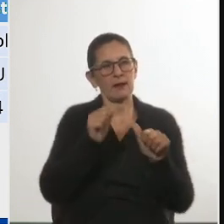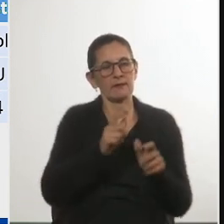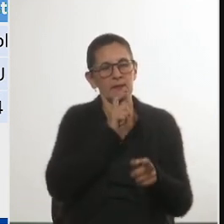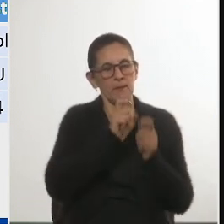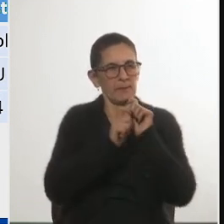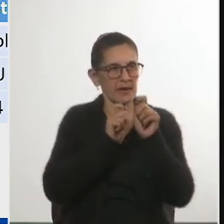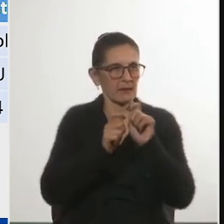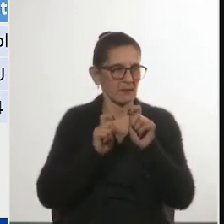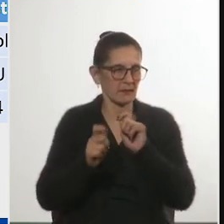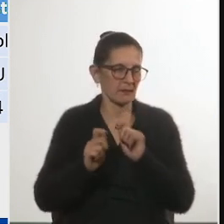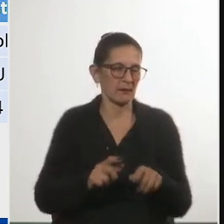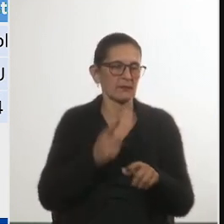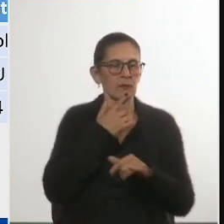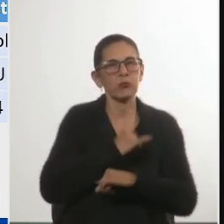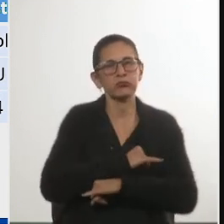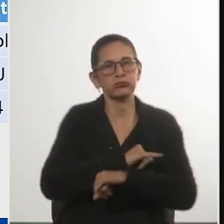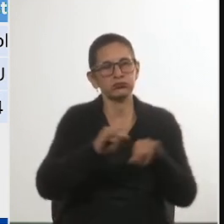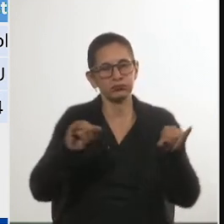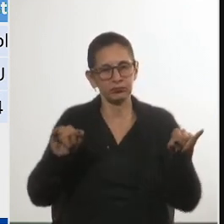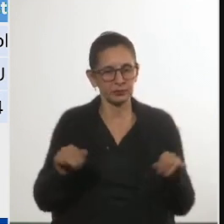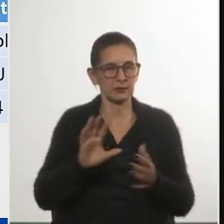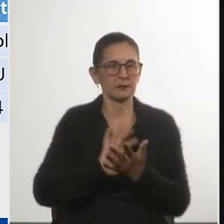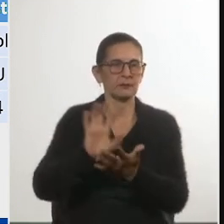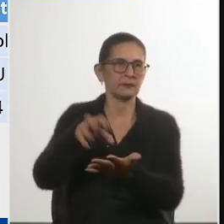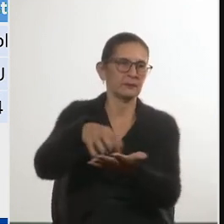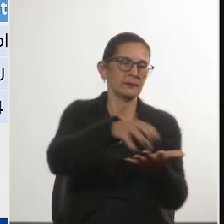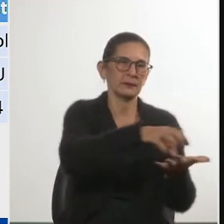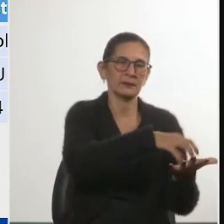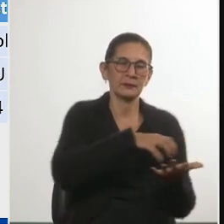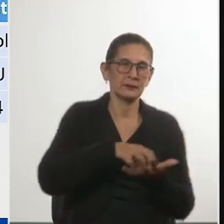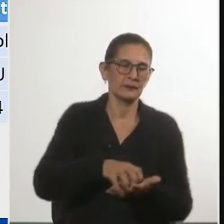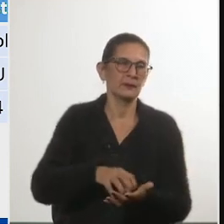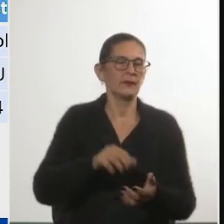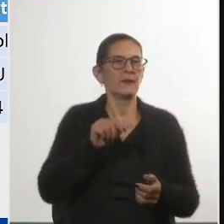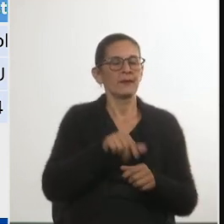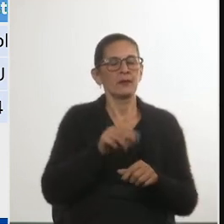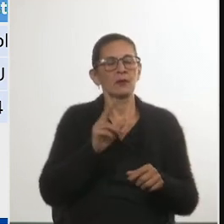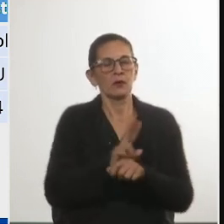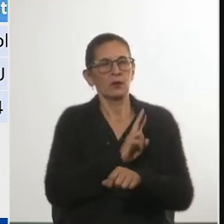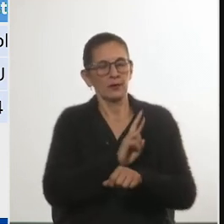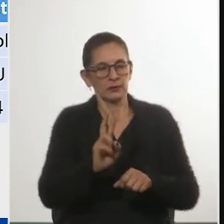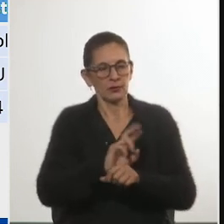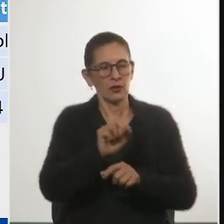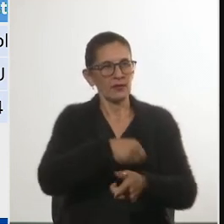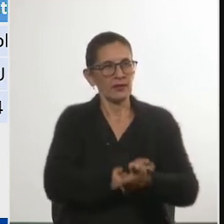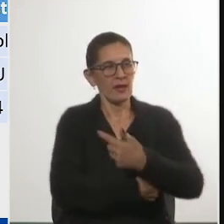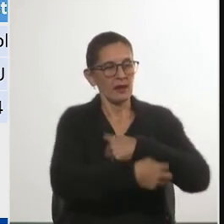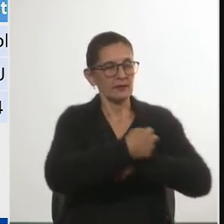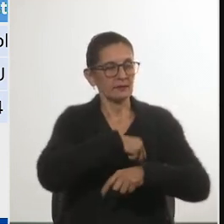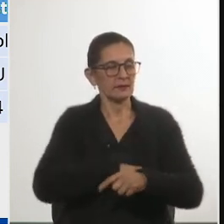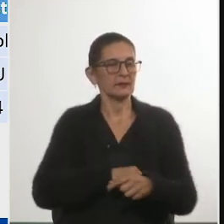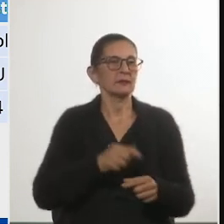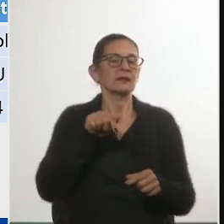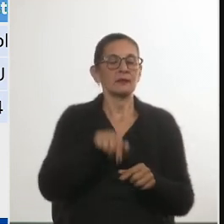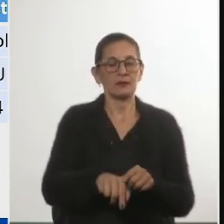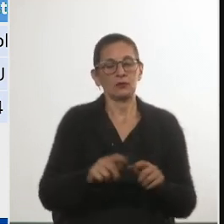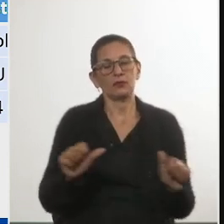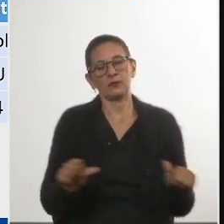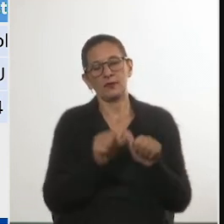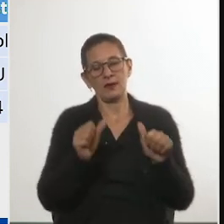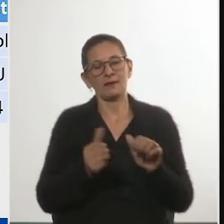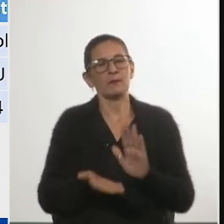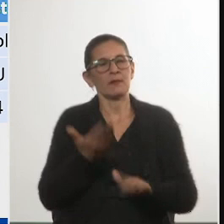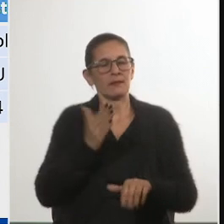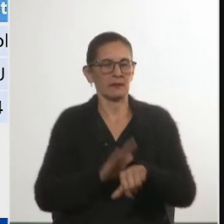prensa, se emiten los comunicados a las plantas de embotellamiento de agua, control de diálisis, laboratorios. Yo creo que esto se hace de manera